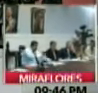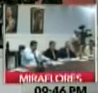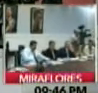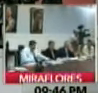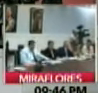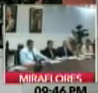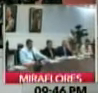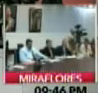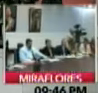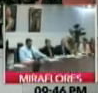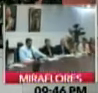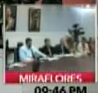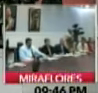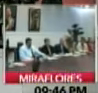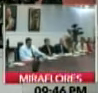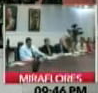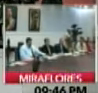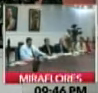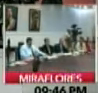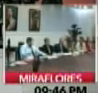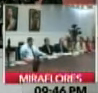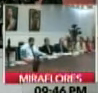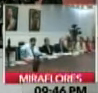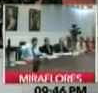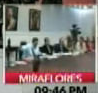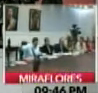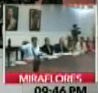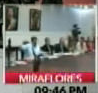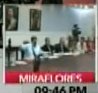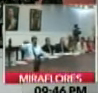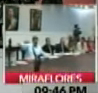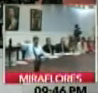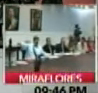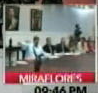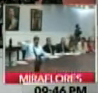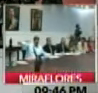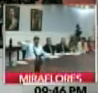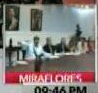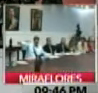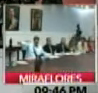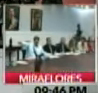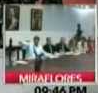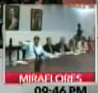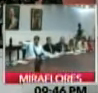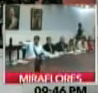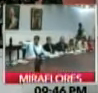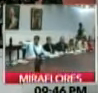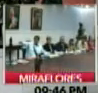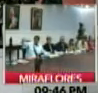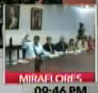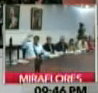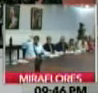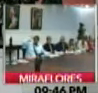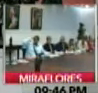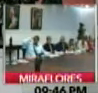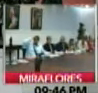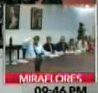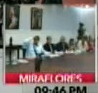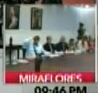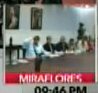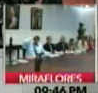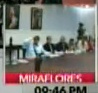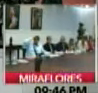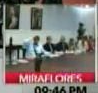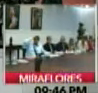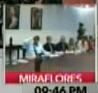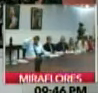a los diputados del PSUV, sorprendieron, fue a los de la MUC, fue que sorprendieron, porque son tan incapaces que metieron